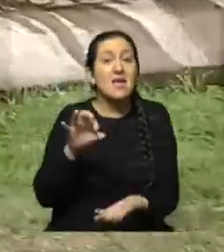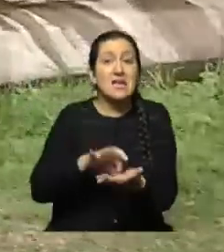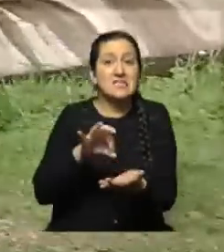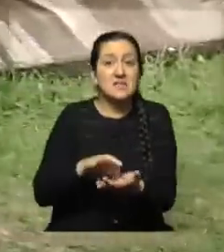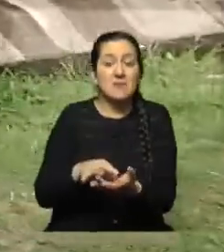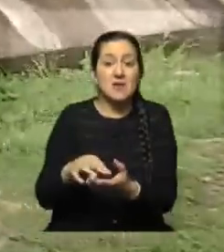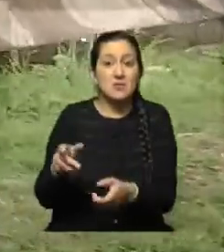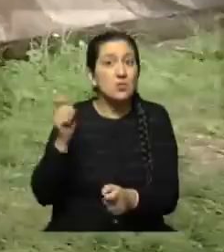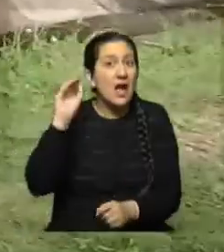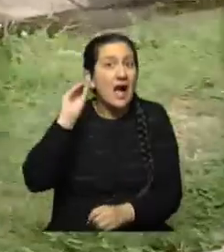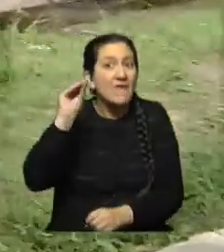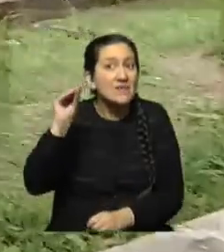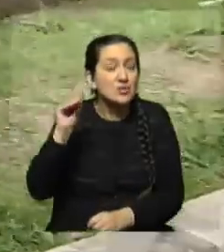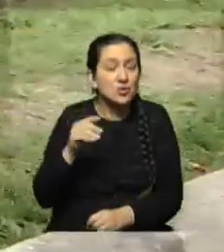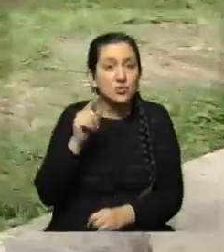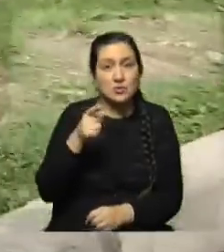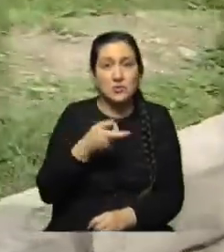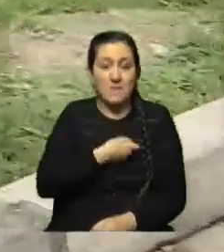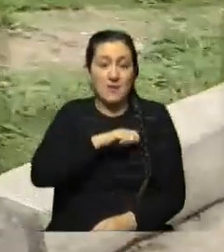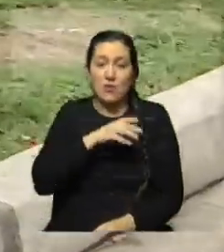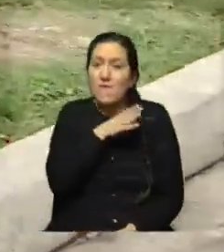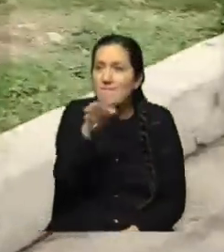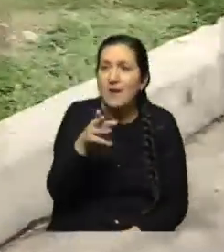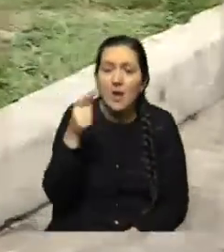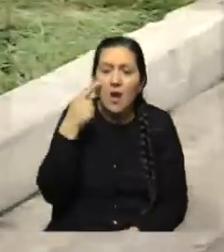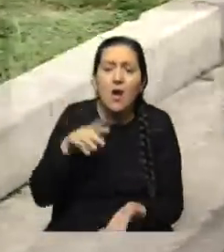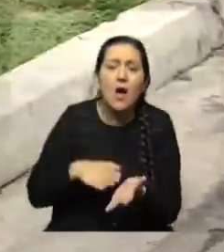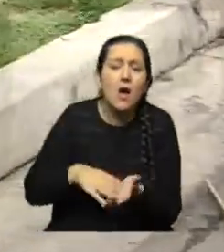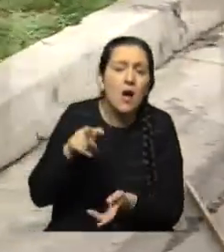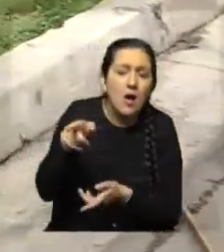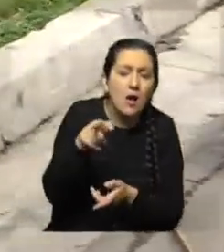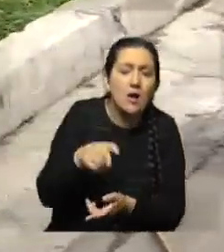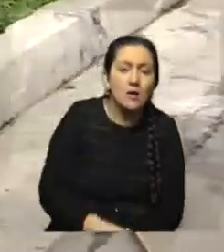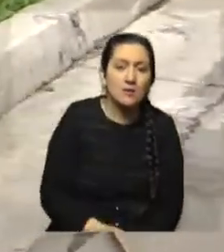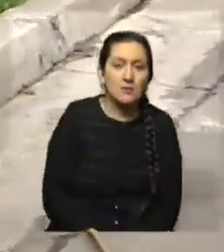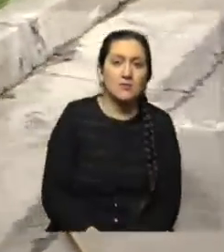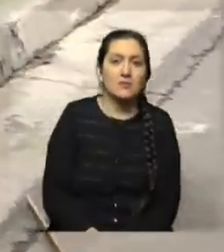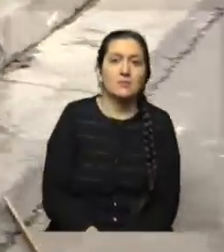dispara una alerta para que un equipo inspectivo acuda al lugar a constatar la infracción